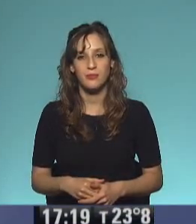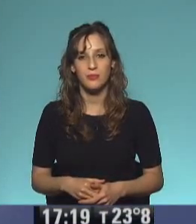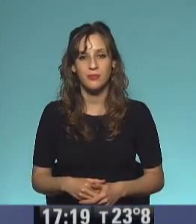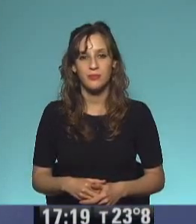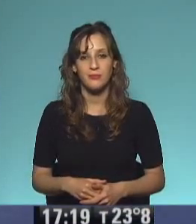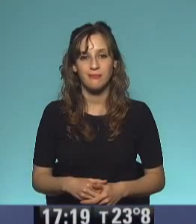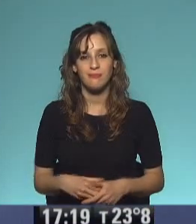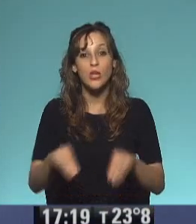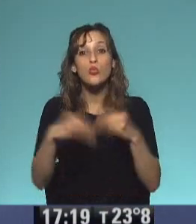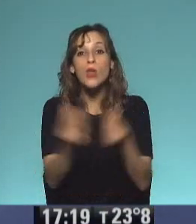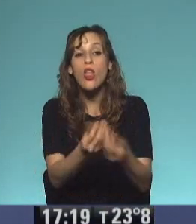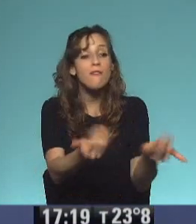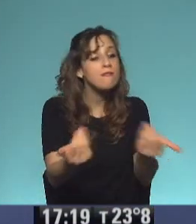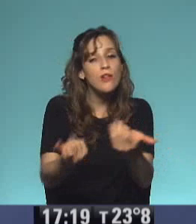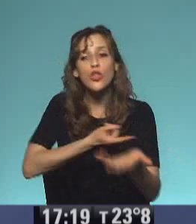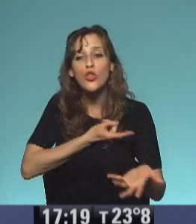¿Dónde está? Tiene que ¡no!